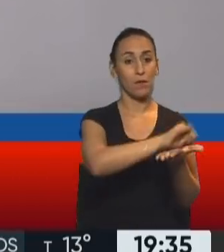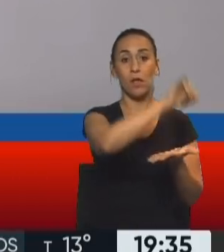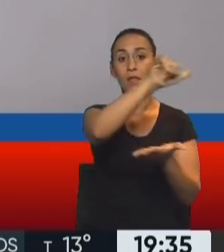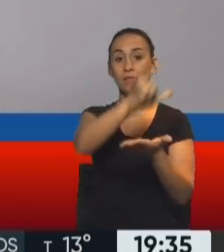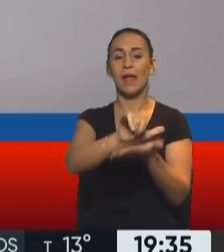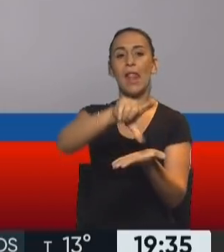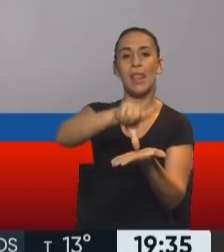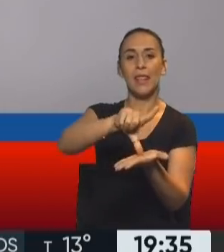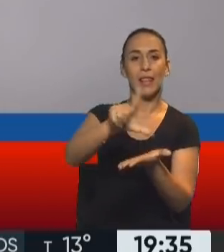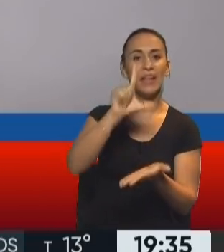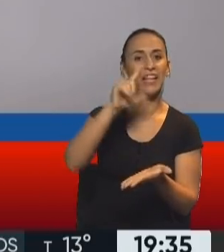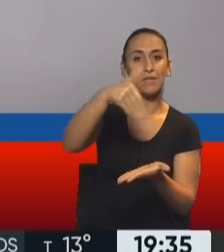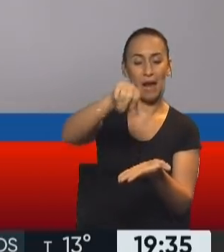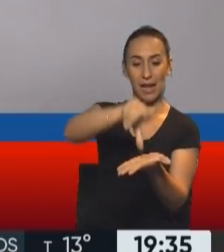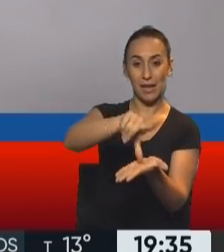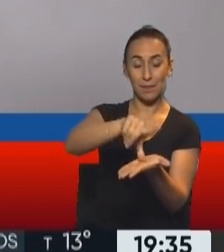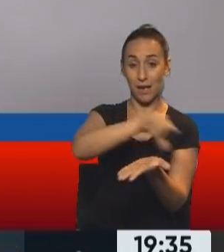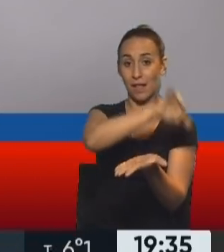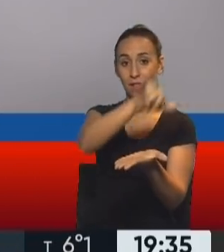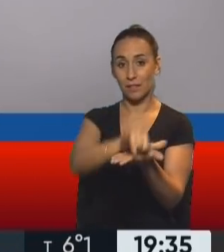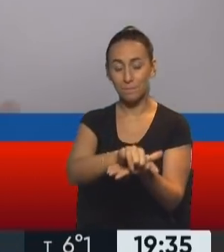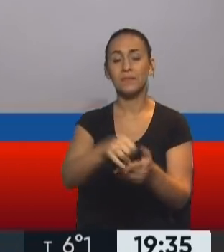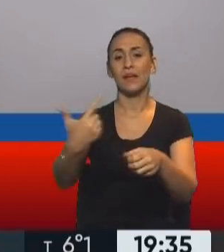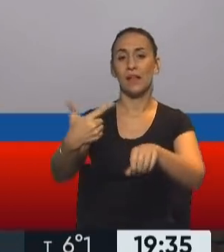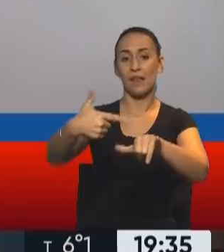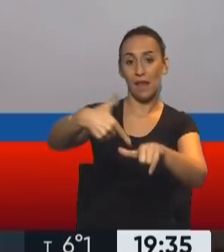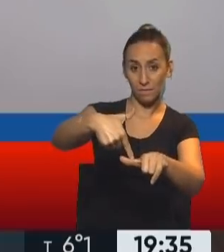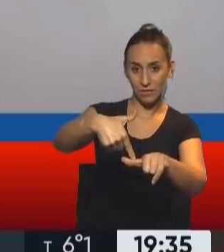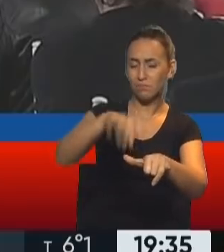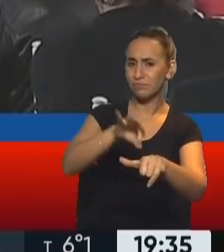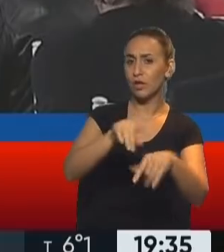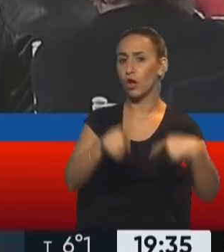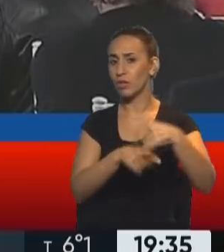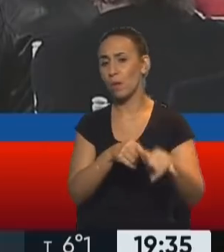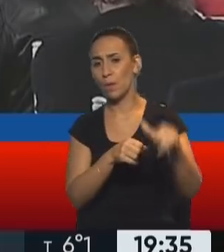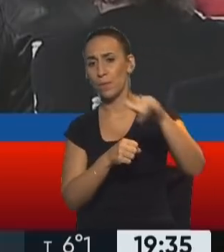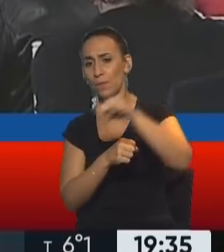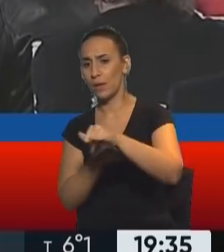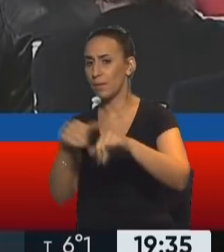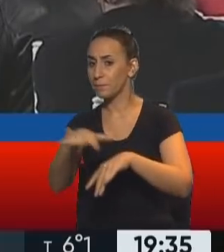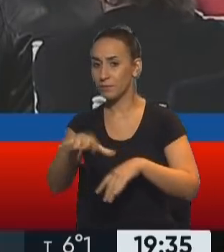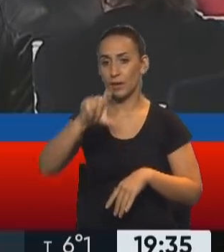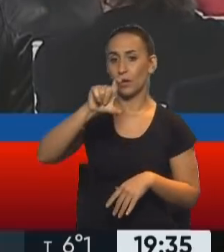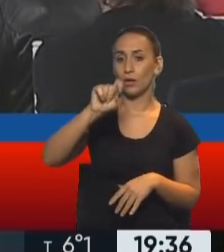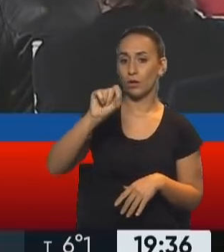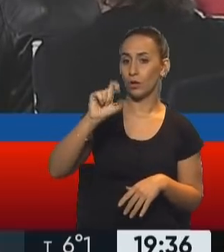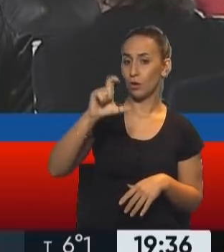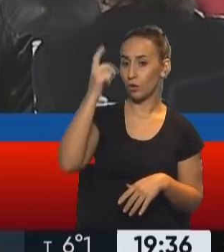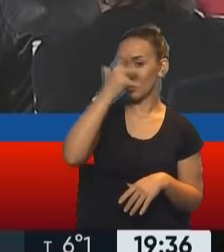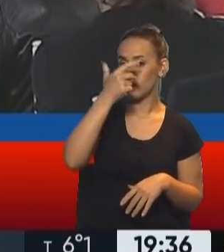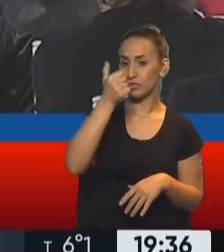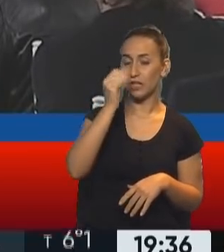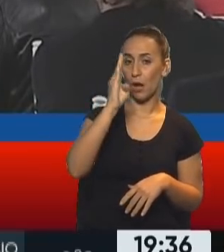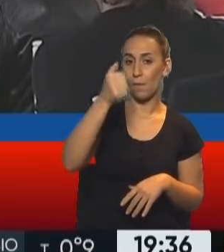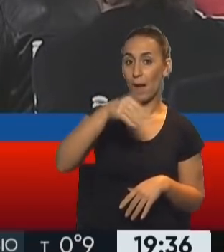seguir al aeropuerto donde estaban, en Cochabamba, en Cochabamba, que